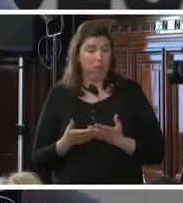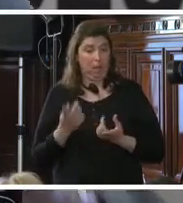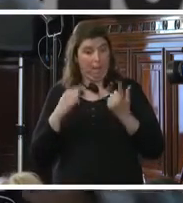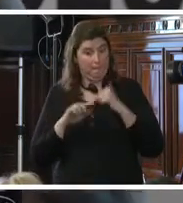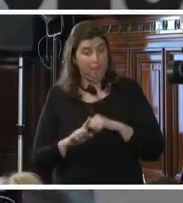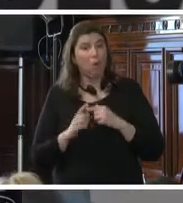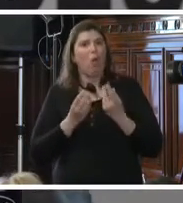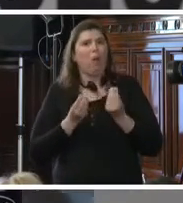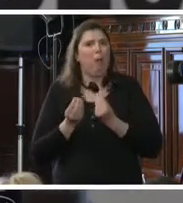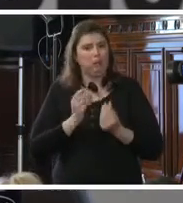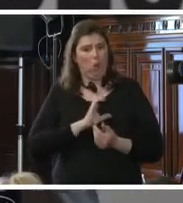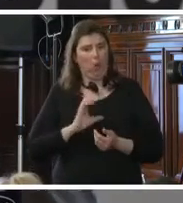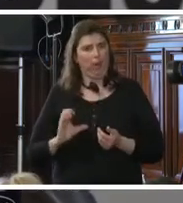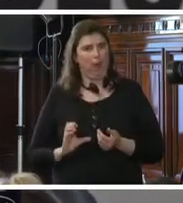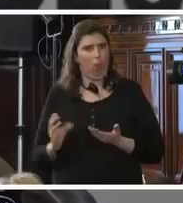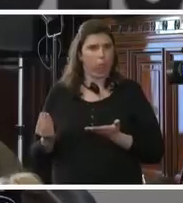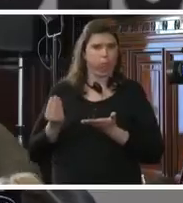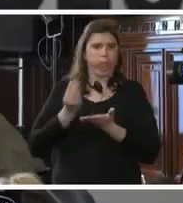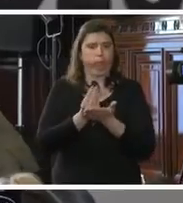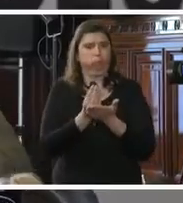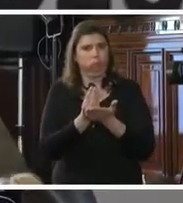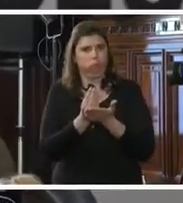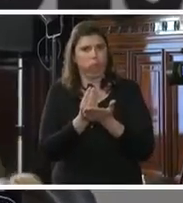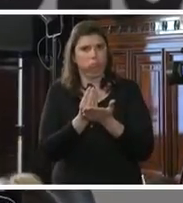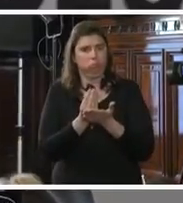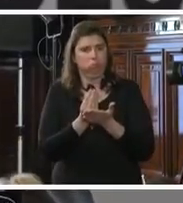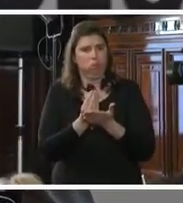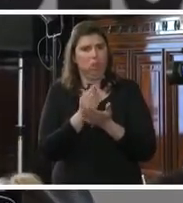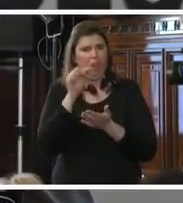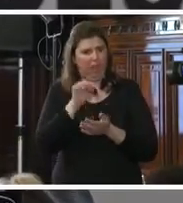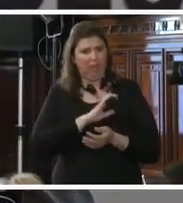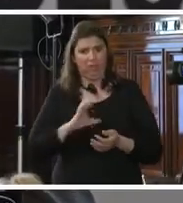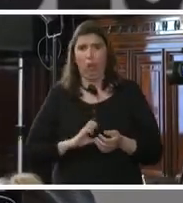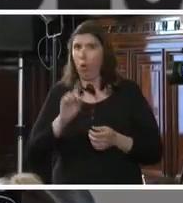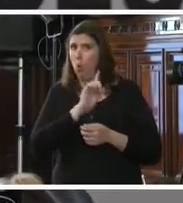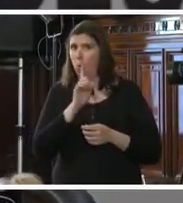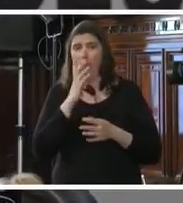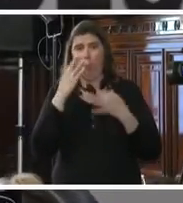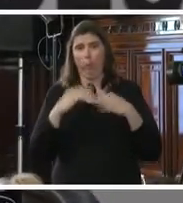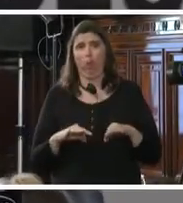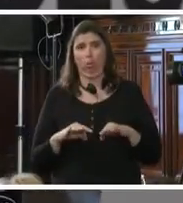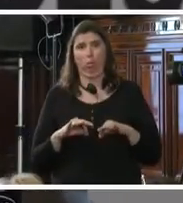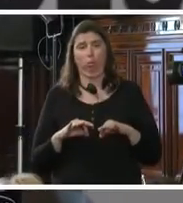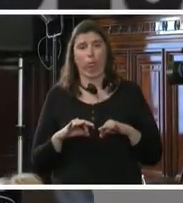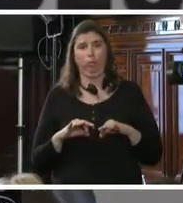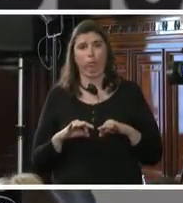Estado en esta posición de incumplimiento